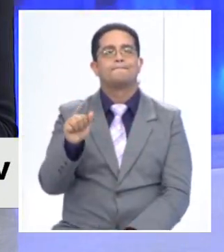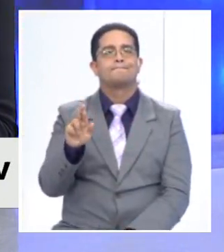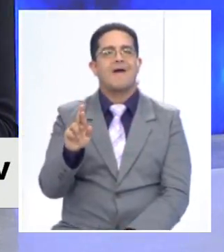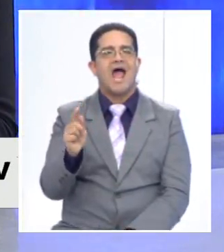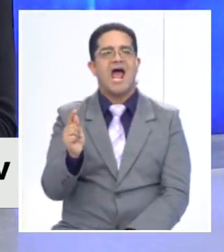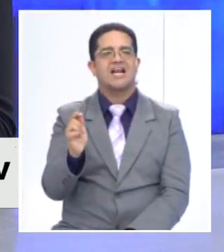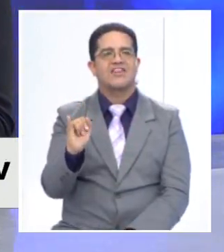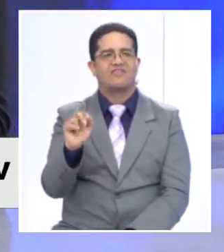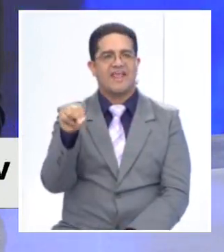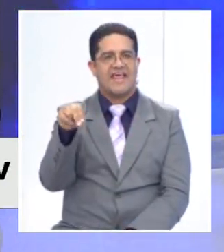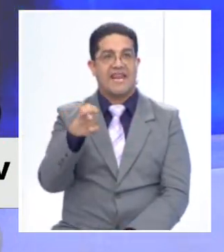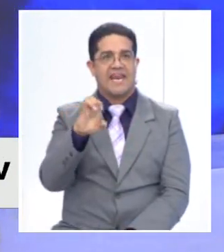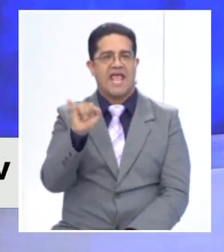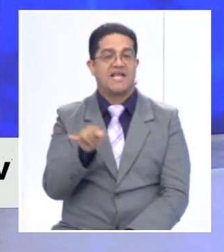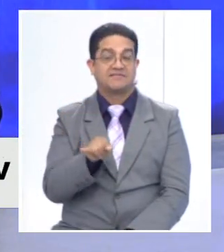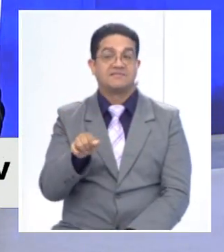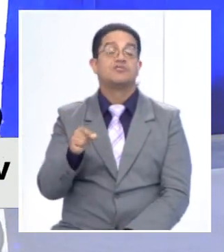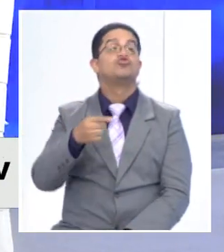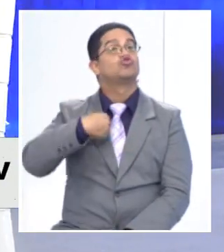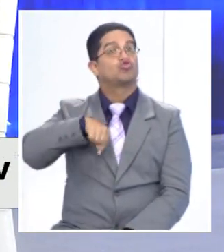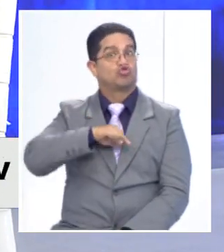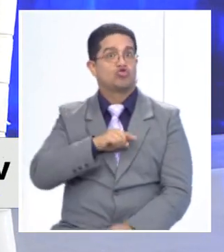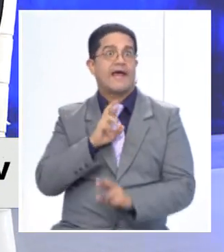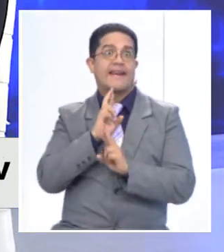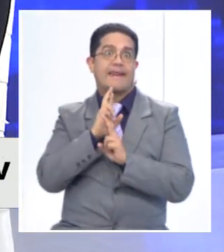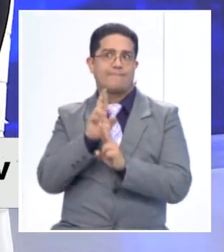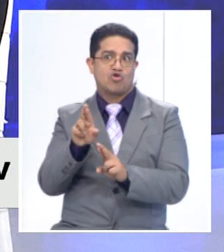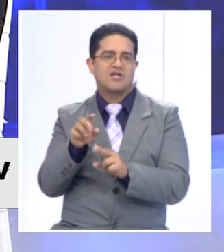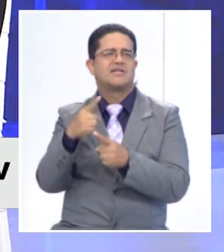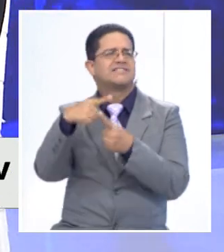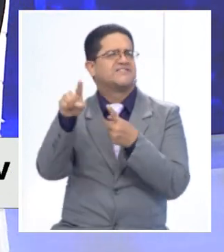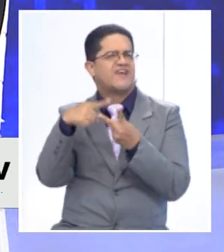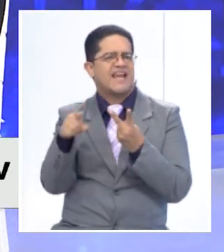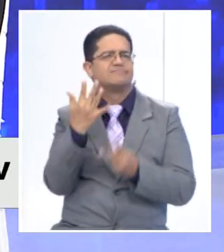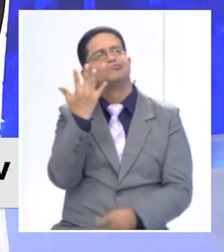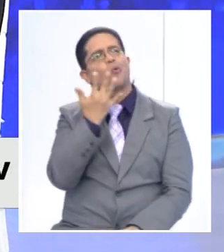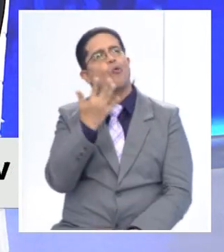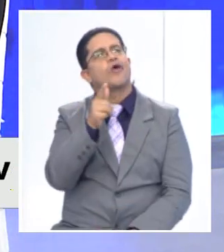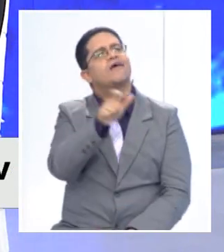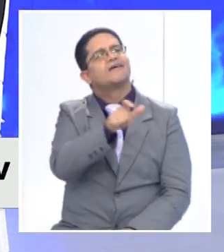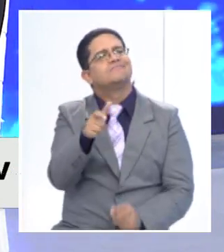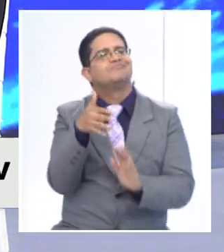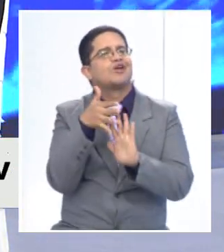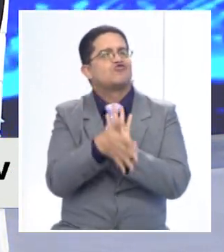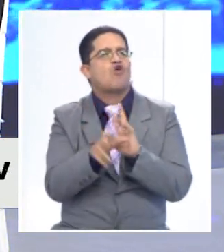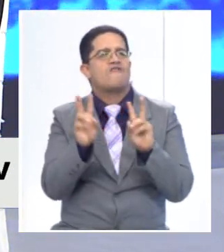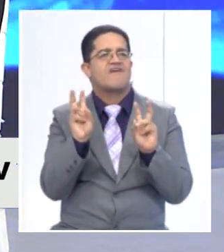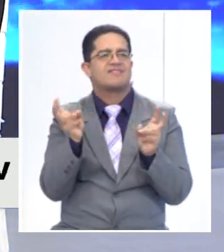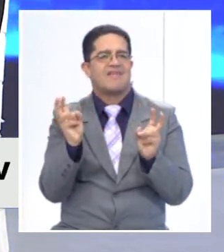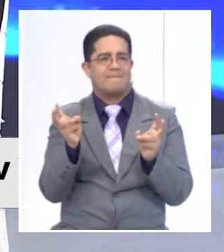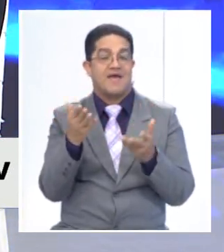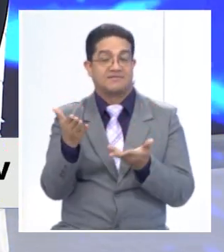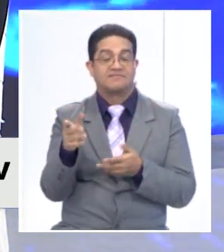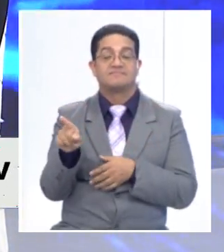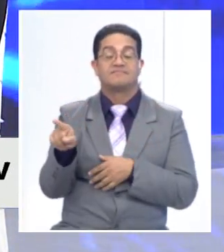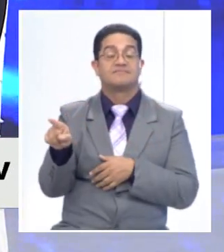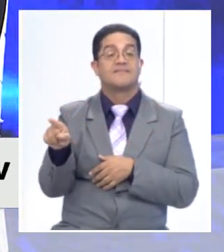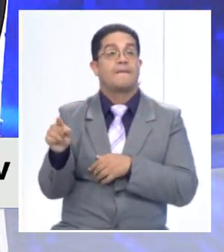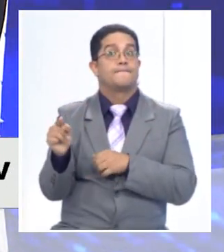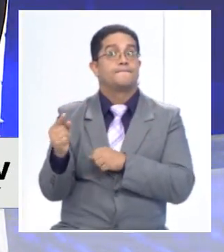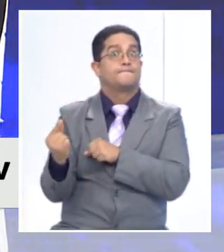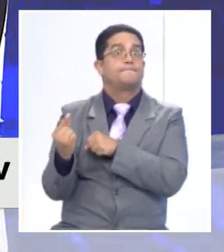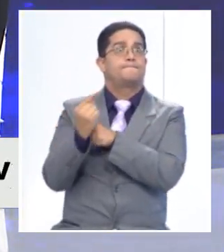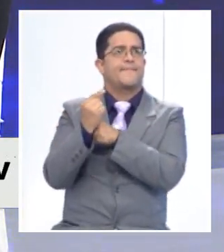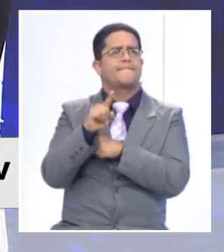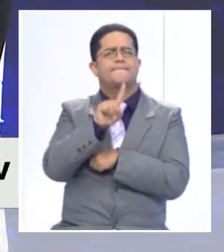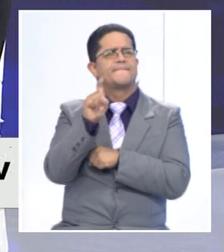Tórax. Así que estamos respondiendo también diferentes inquietudes que tiene la audiencia con respecto a ello. Una de las preguntas que nos están realizando es